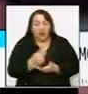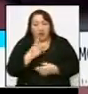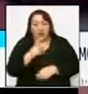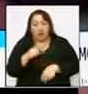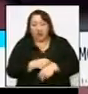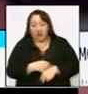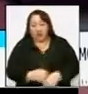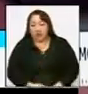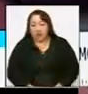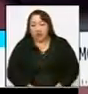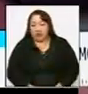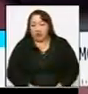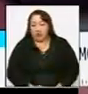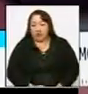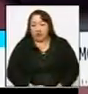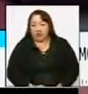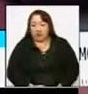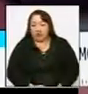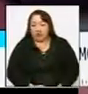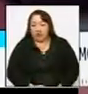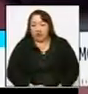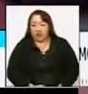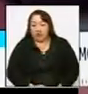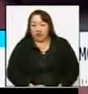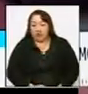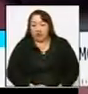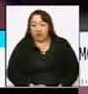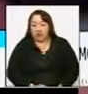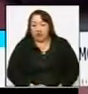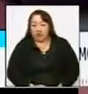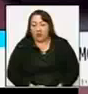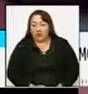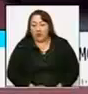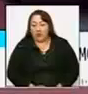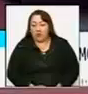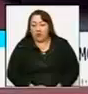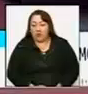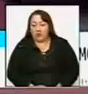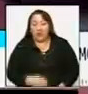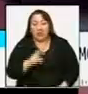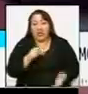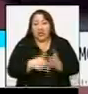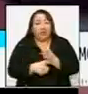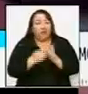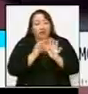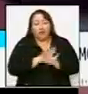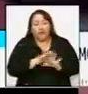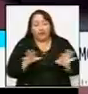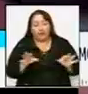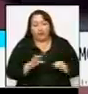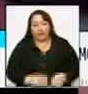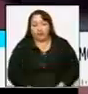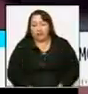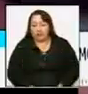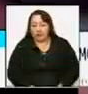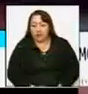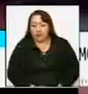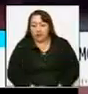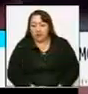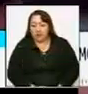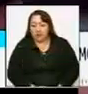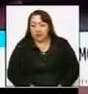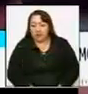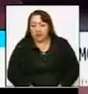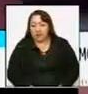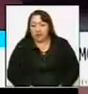en 24 horas para uno dejarlo con libertad. Pero la reunión no tiene absolutamente nada que hacer, nada, absolutamente nada. Y estamos